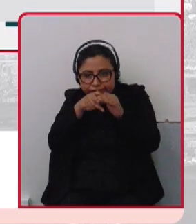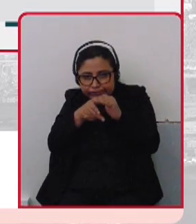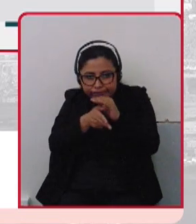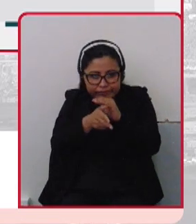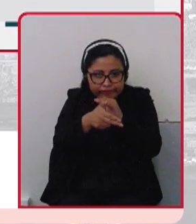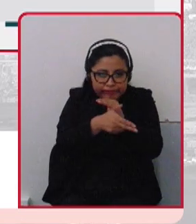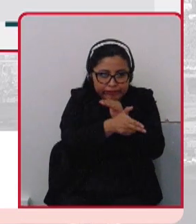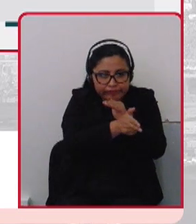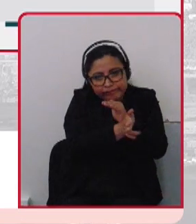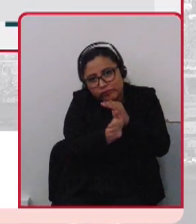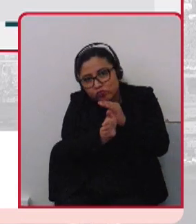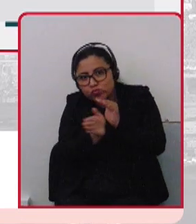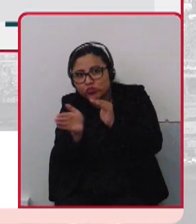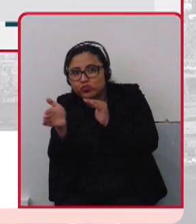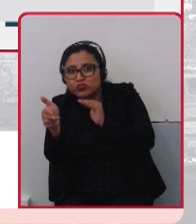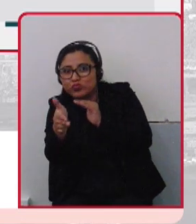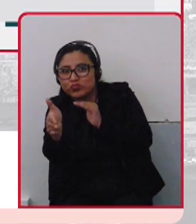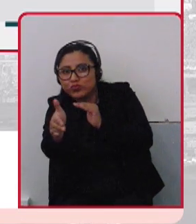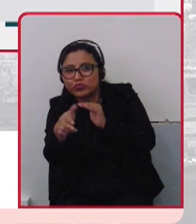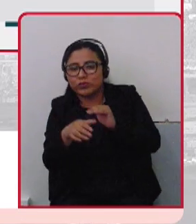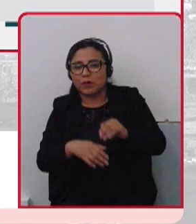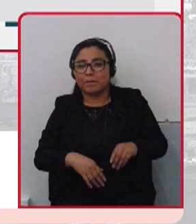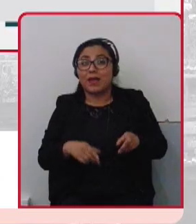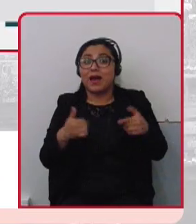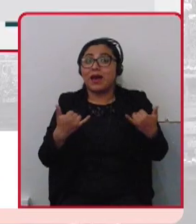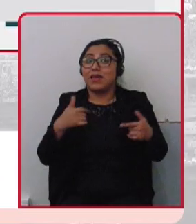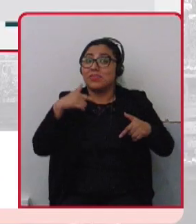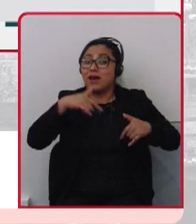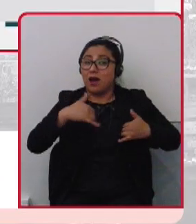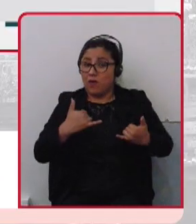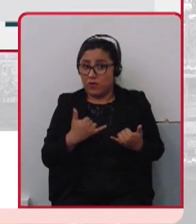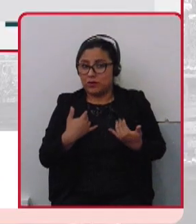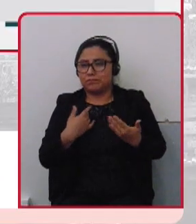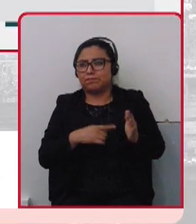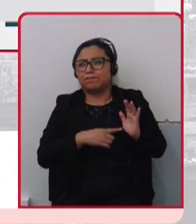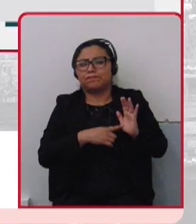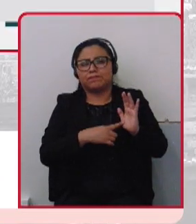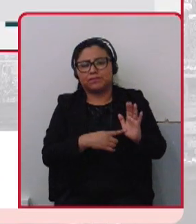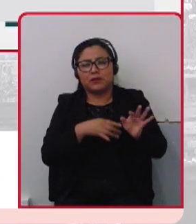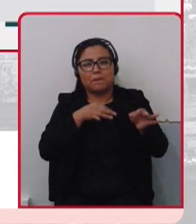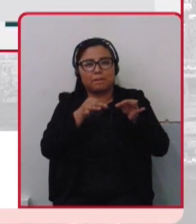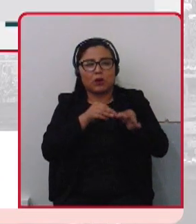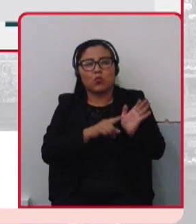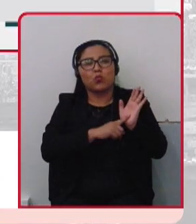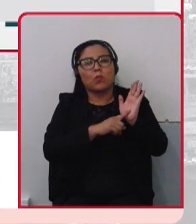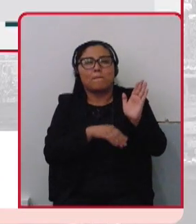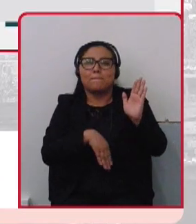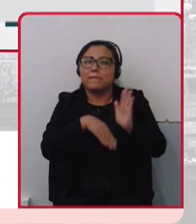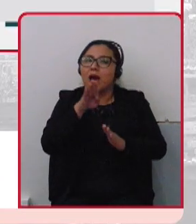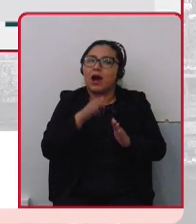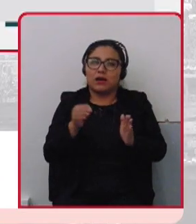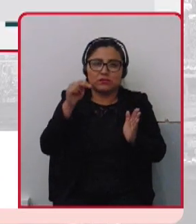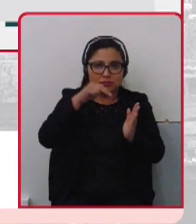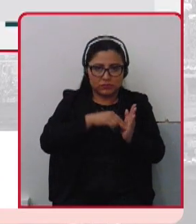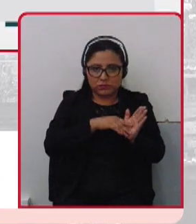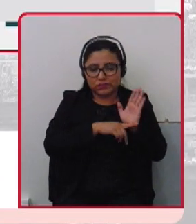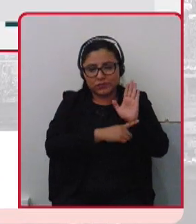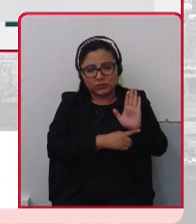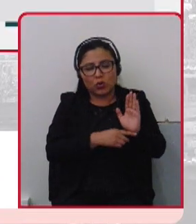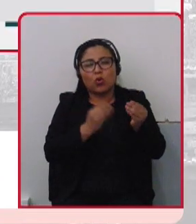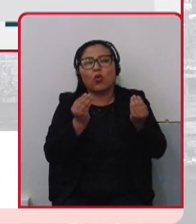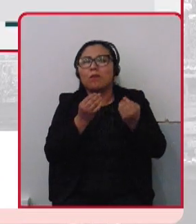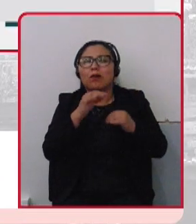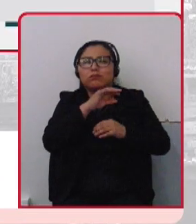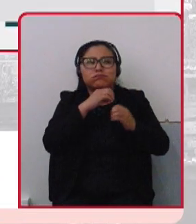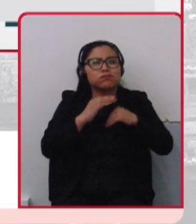con la operación en superficie. En esta ocasión, les voy a mostrar un poco más de lo que es la ingeniería de túneles